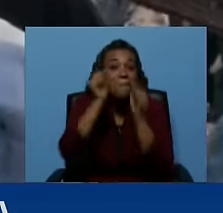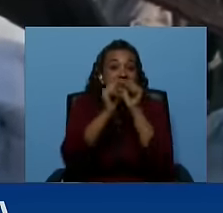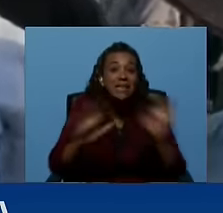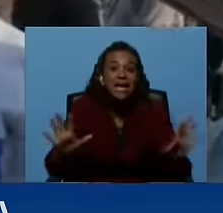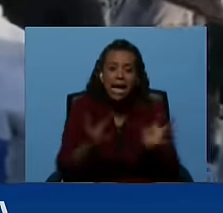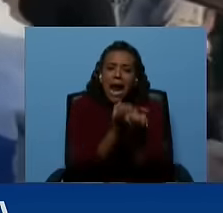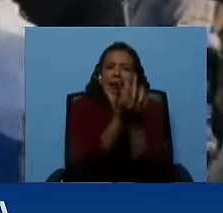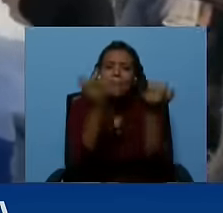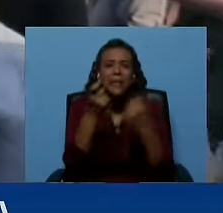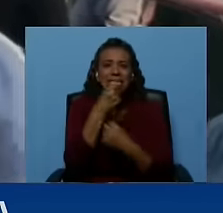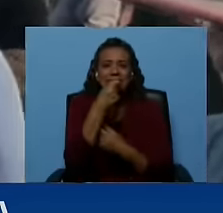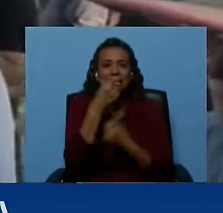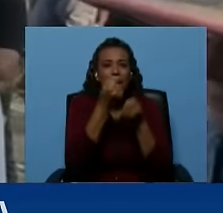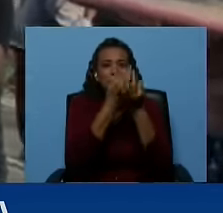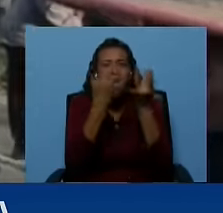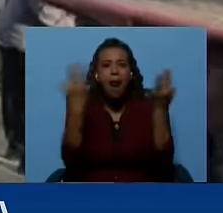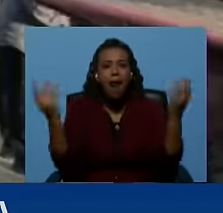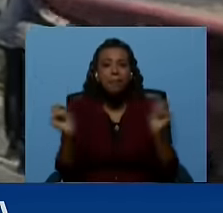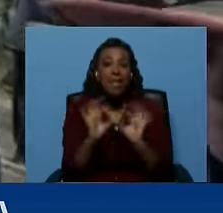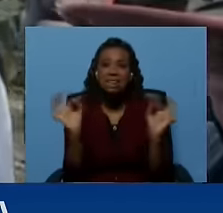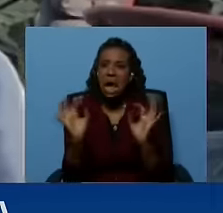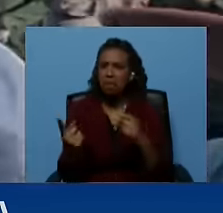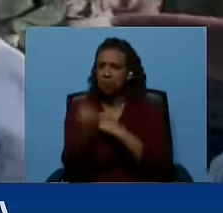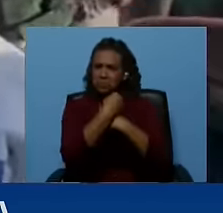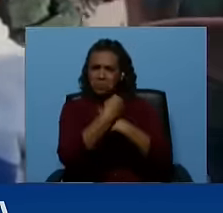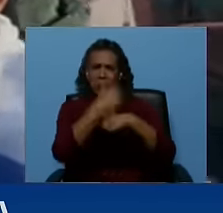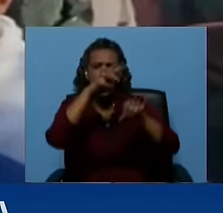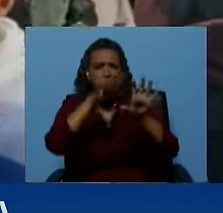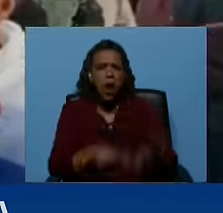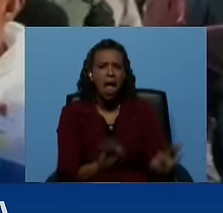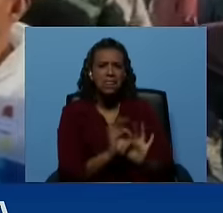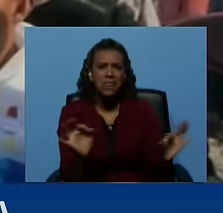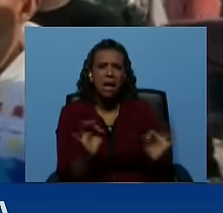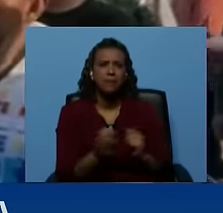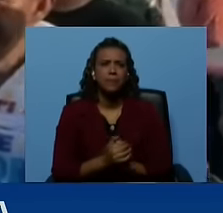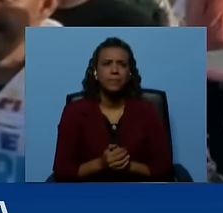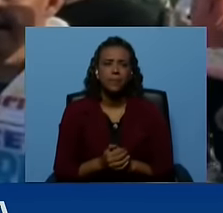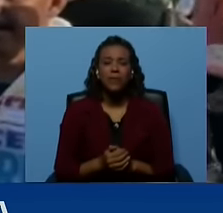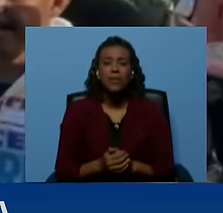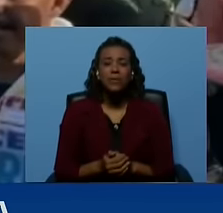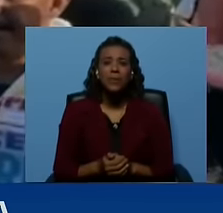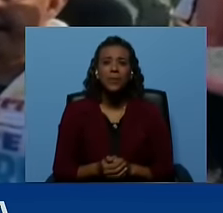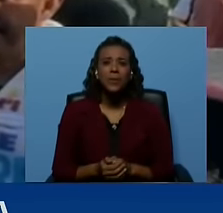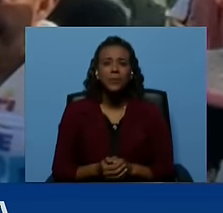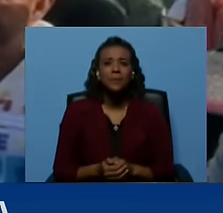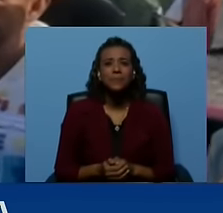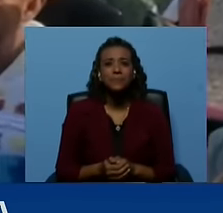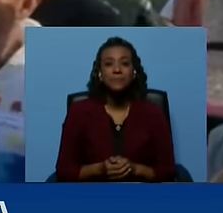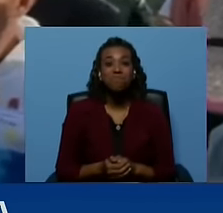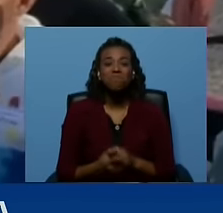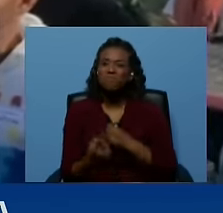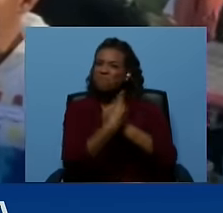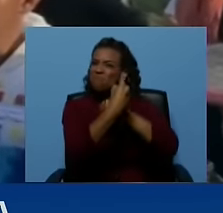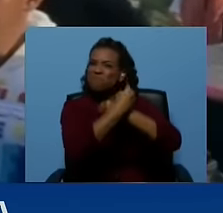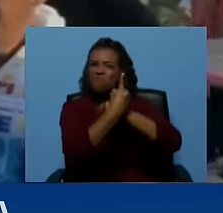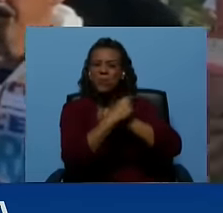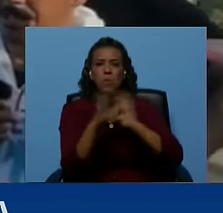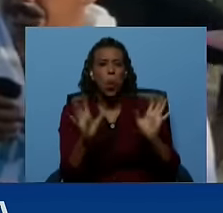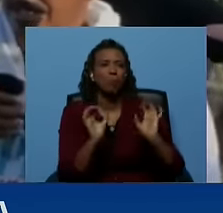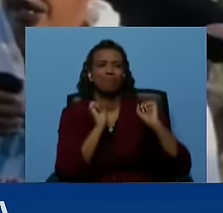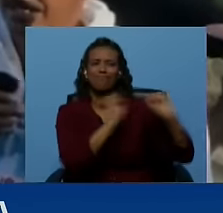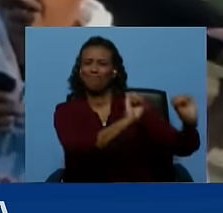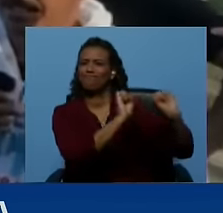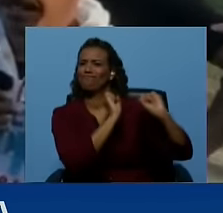reverdecer de Venezuela nadie va a poder con nosotros nadie derrotamos las